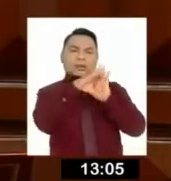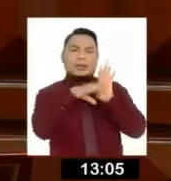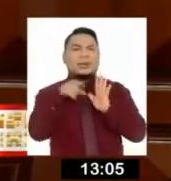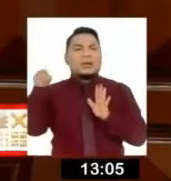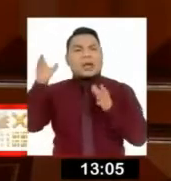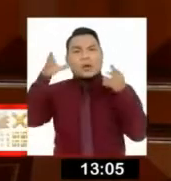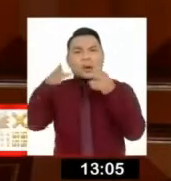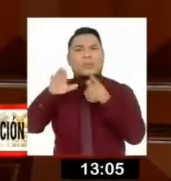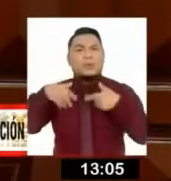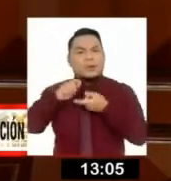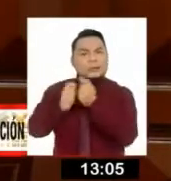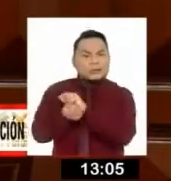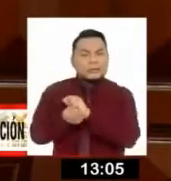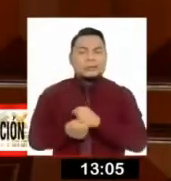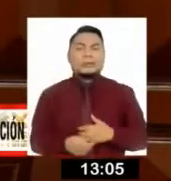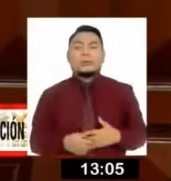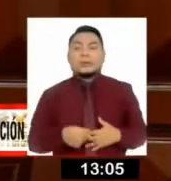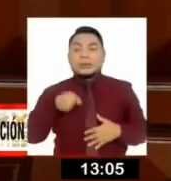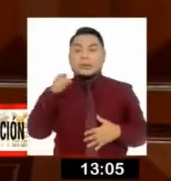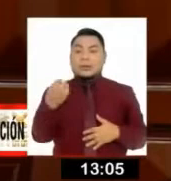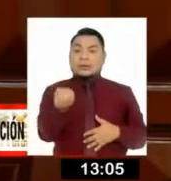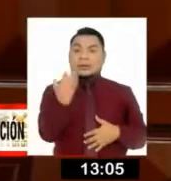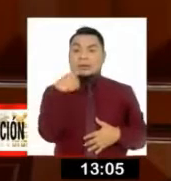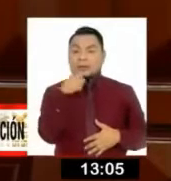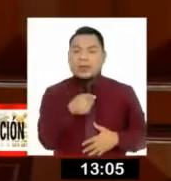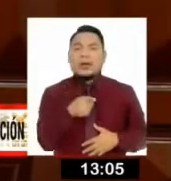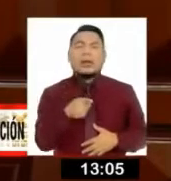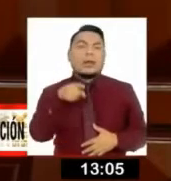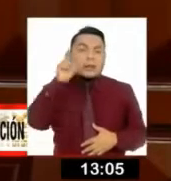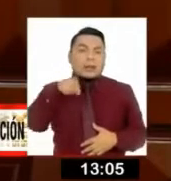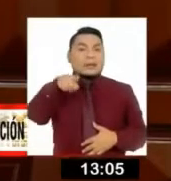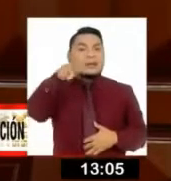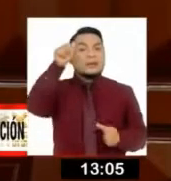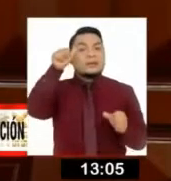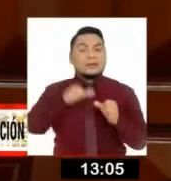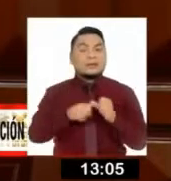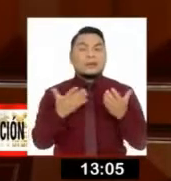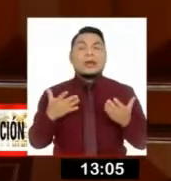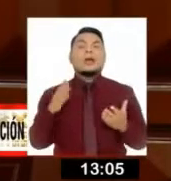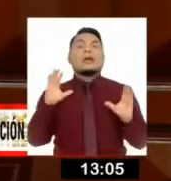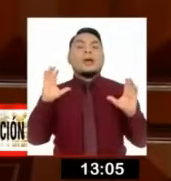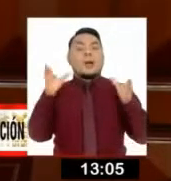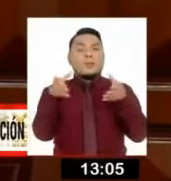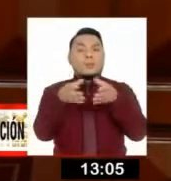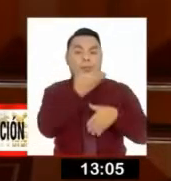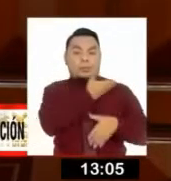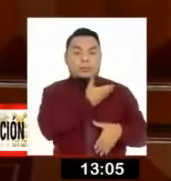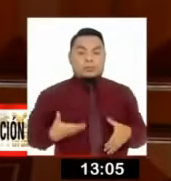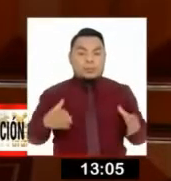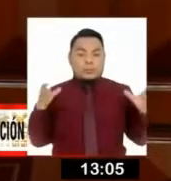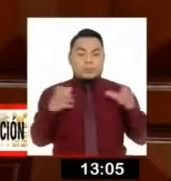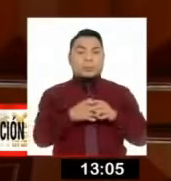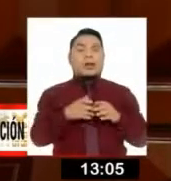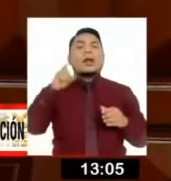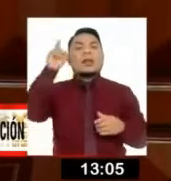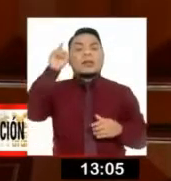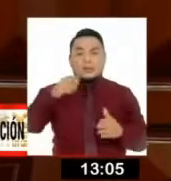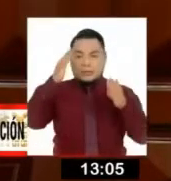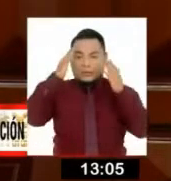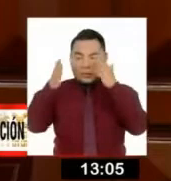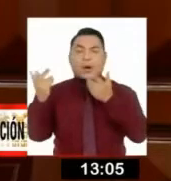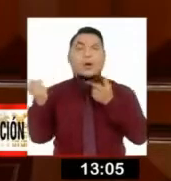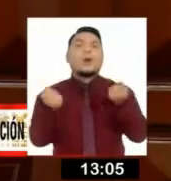Congreso. Quienes hacen esta objeción deberían recordar que el Poder Ejecutivo debe concentrarse